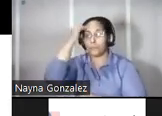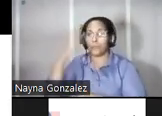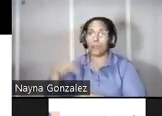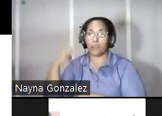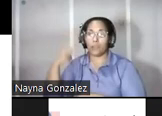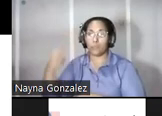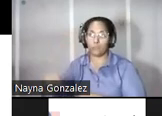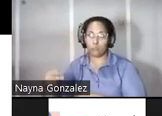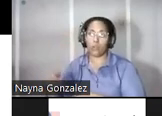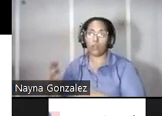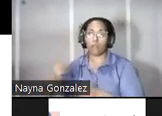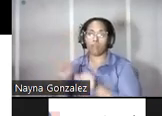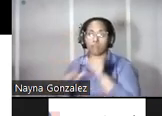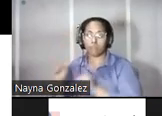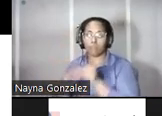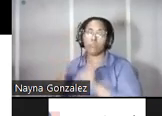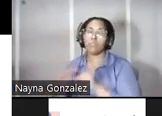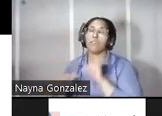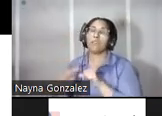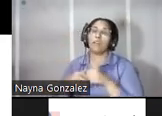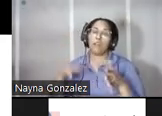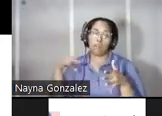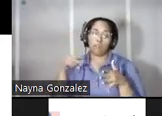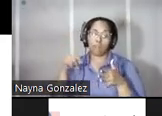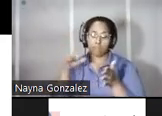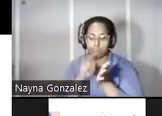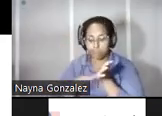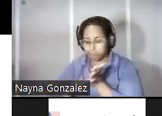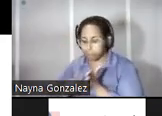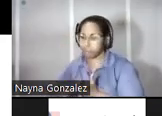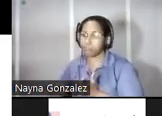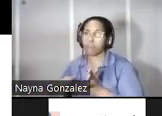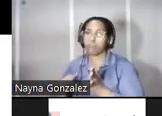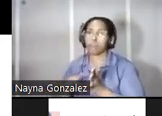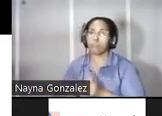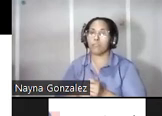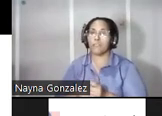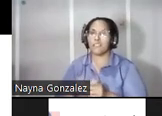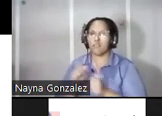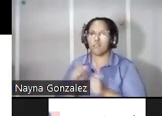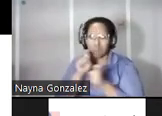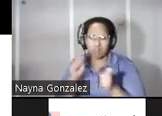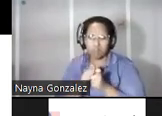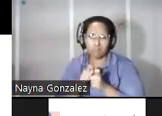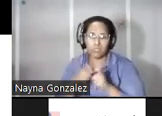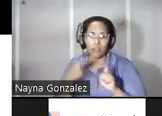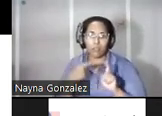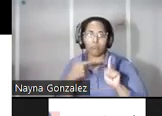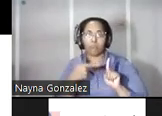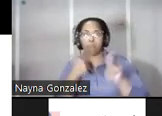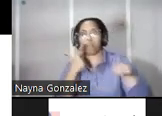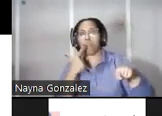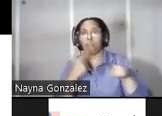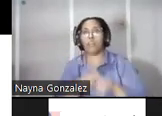Sabemos que en la historiografía relacionada con los estudios estadísticos del crimen, particularmente los asesinatos, se ha señalado